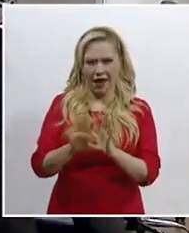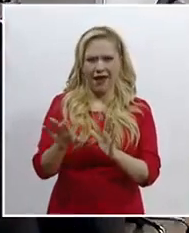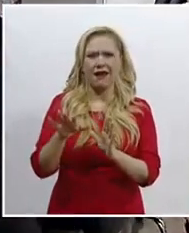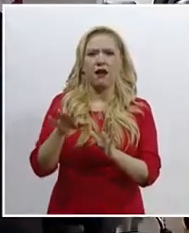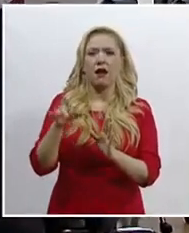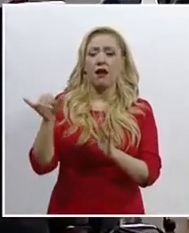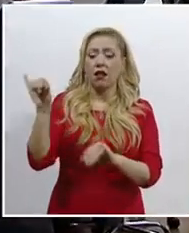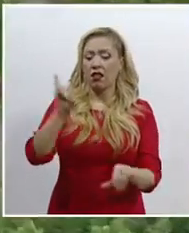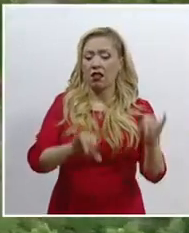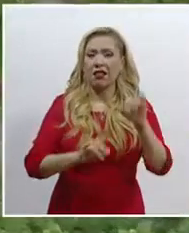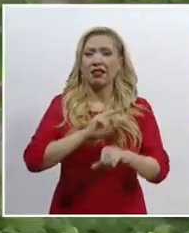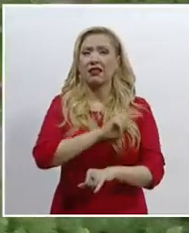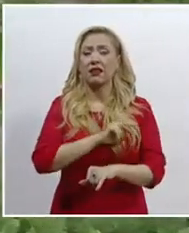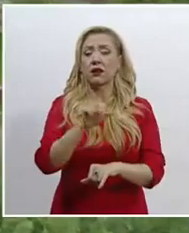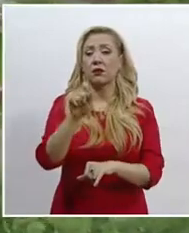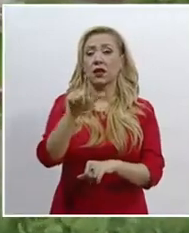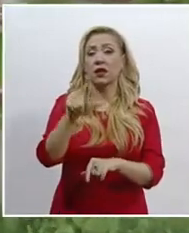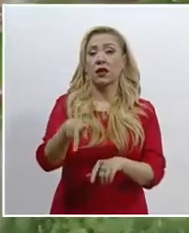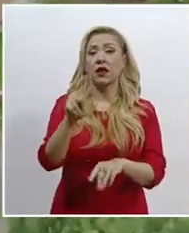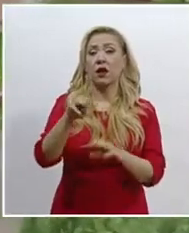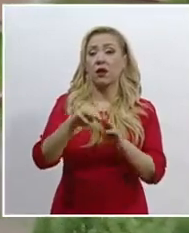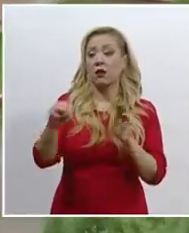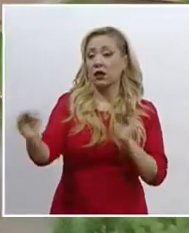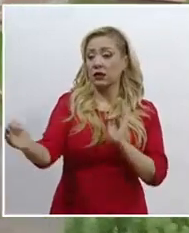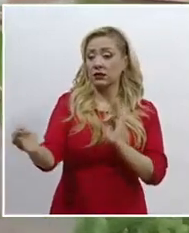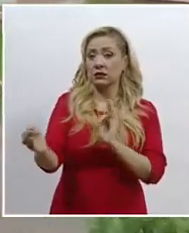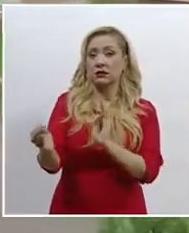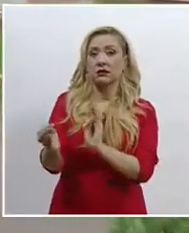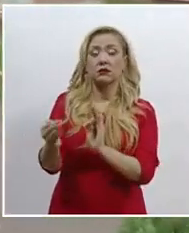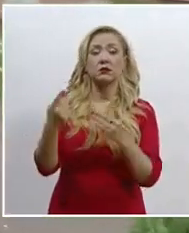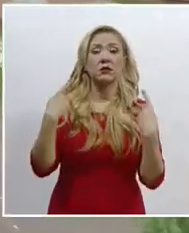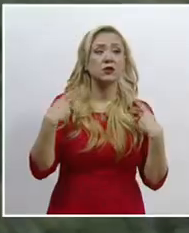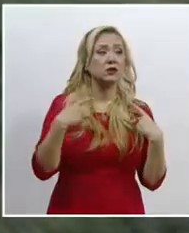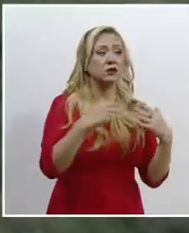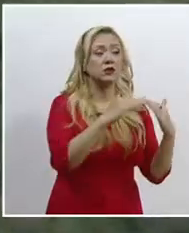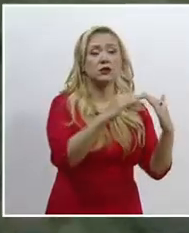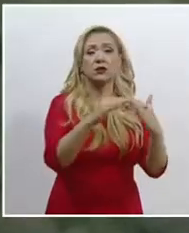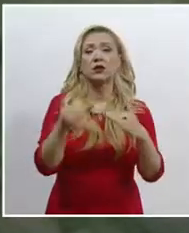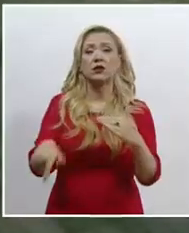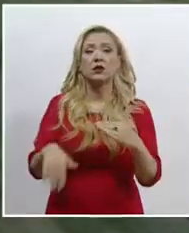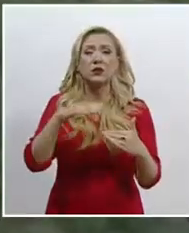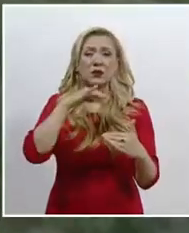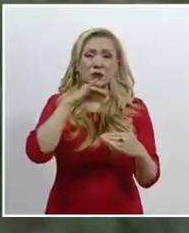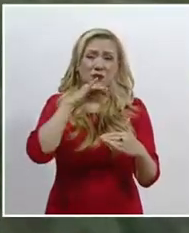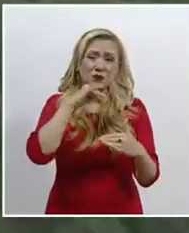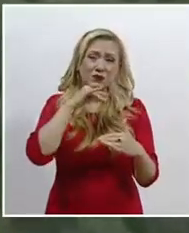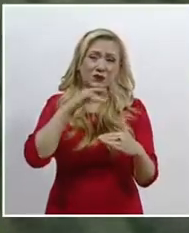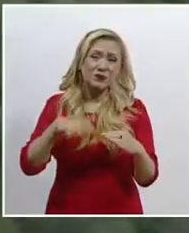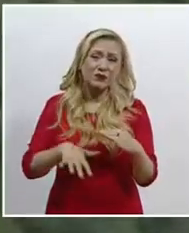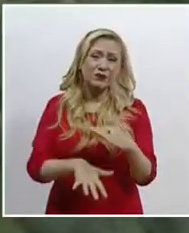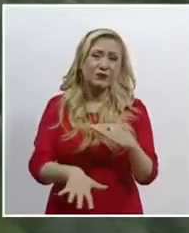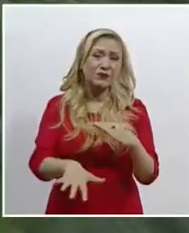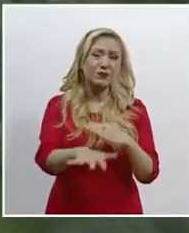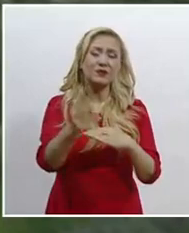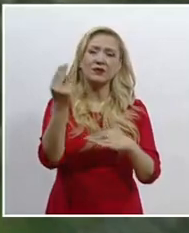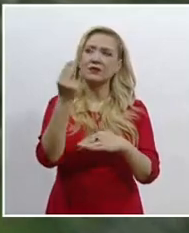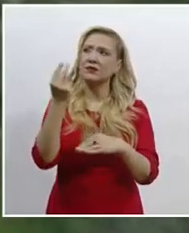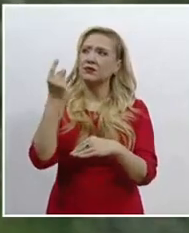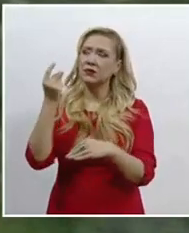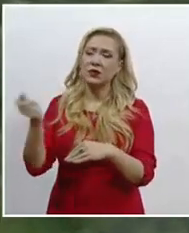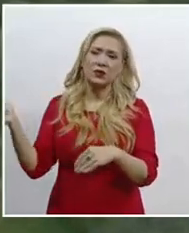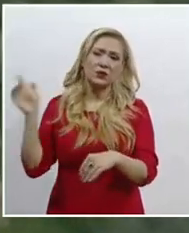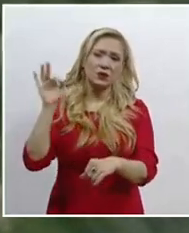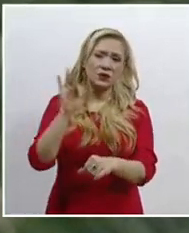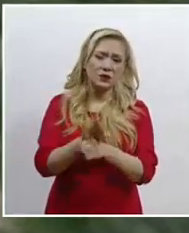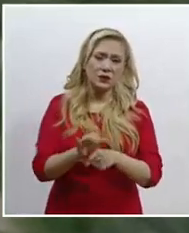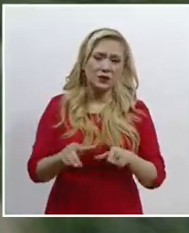27 kilómetros de las poblaciones más cercanas. De esta manera, Buenavista del Cobre está obligada a cumplir las medidas de protección hasta